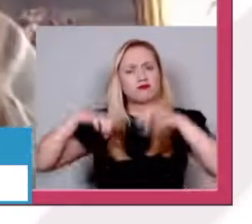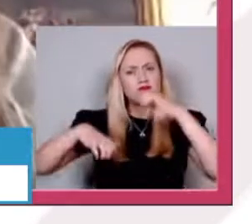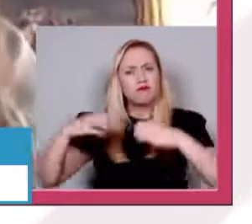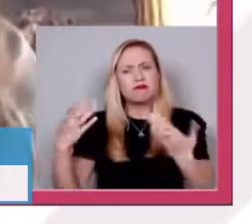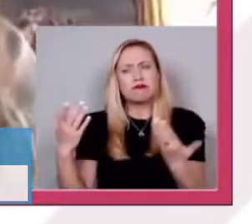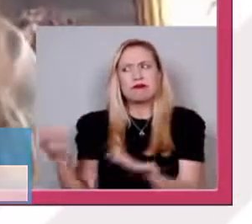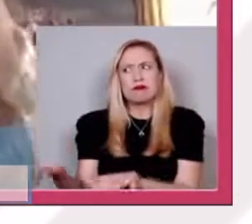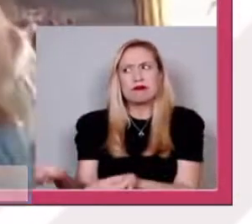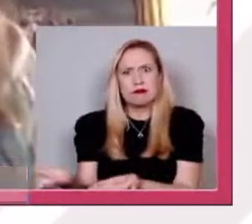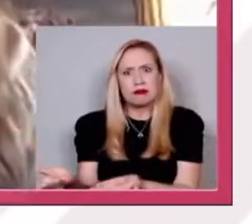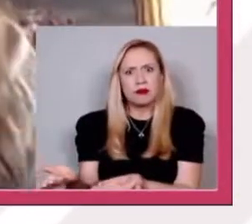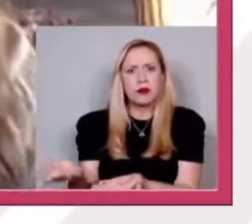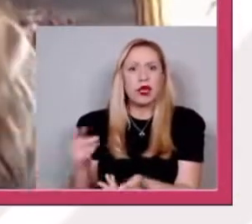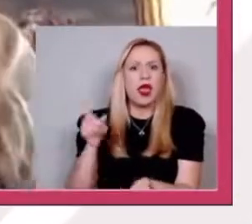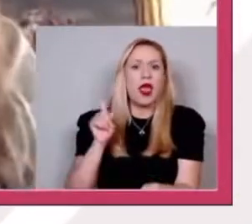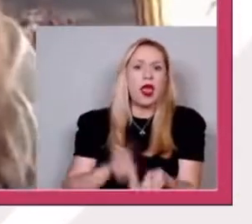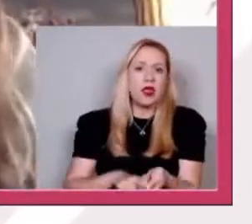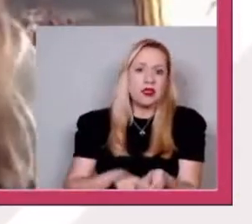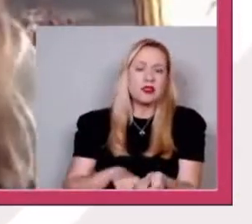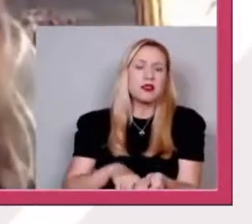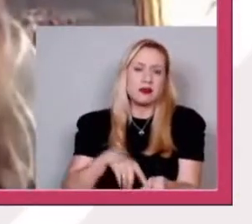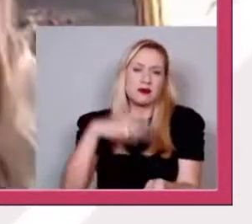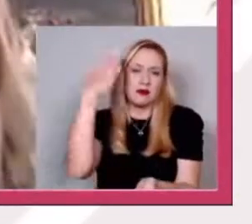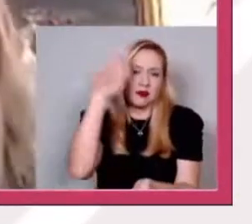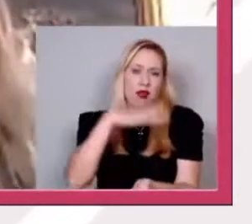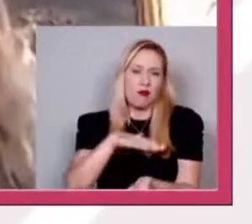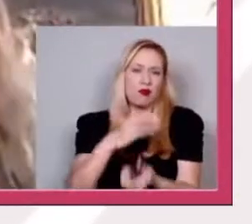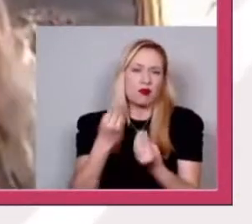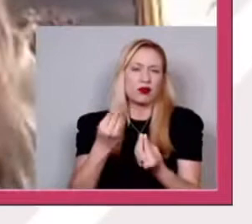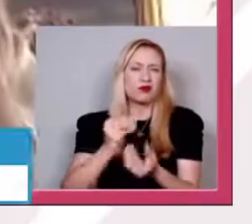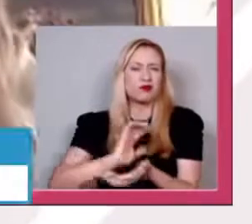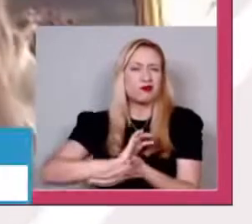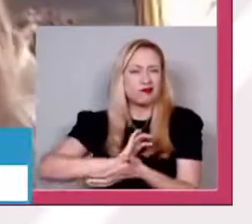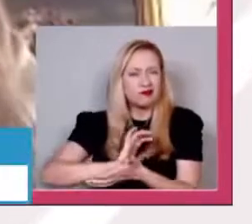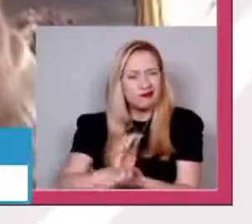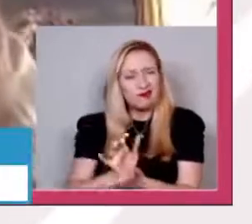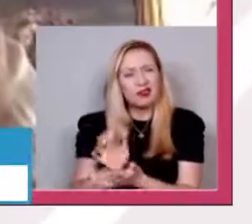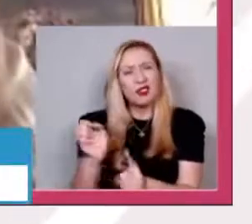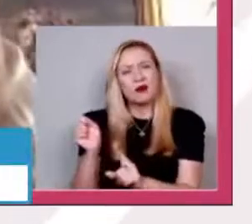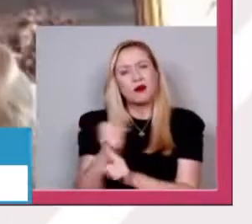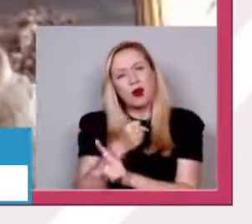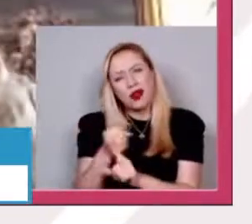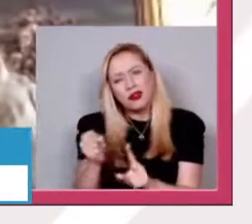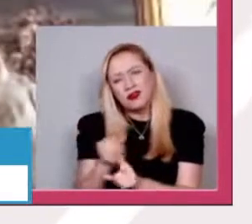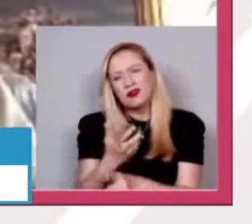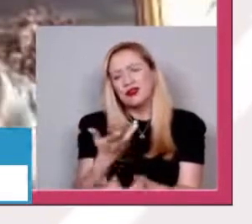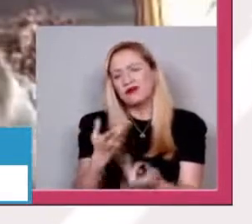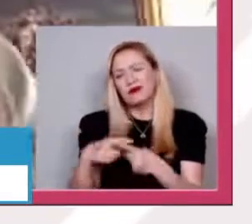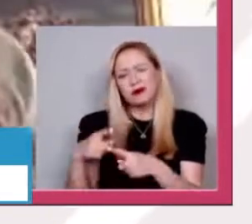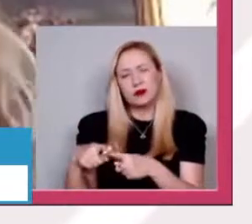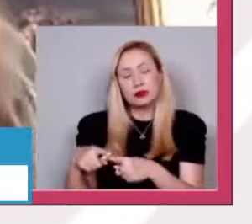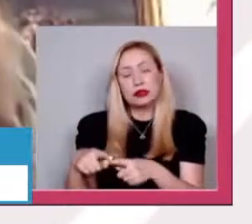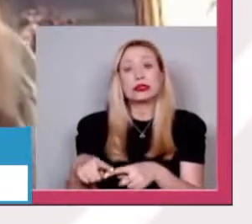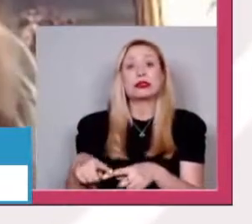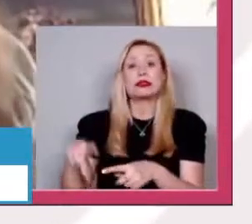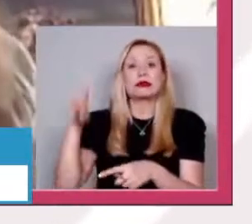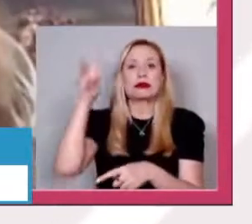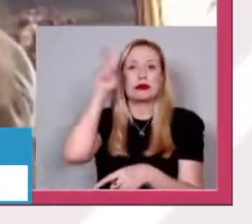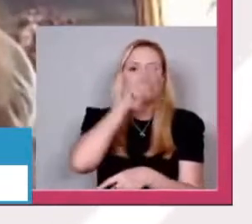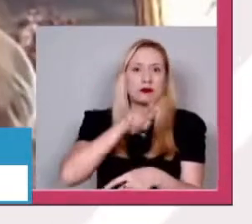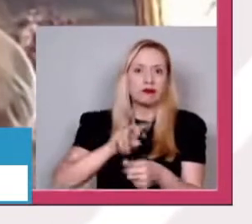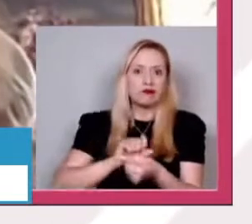que ya se encontraban en contextos de discriminación, contextos de violencia. Y bueno, pues terminábamos el último